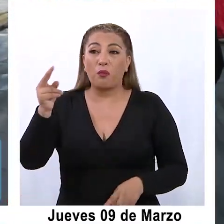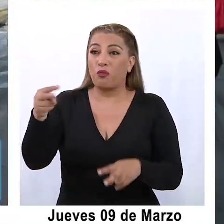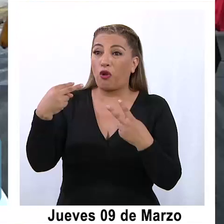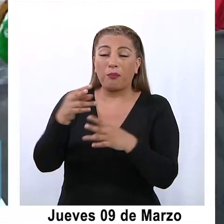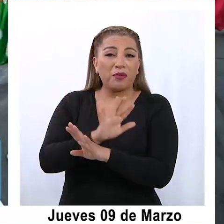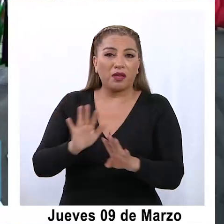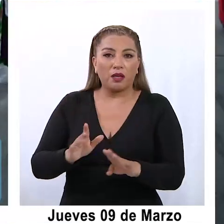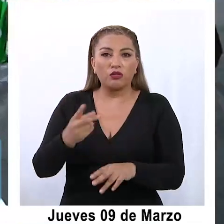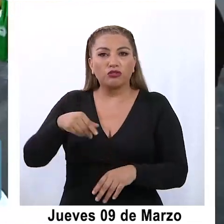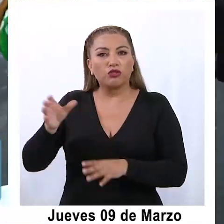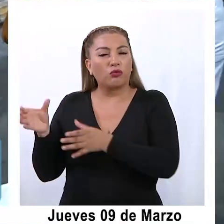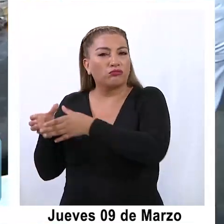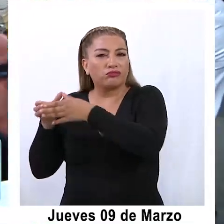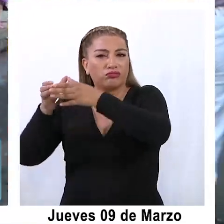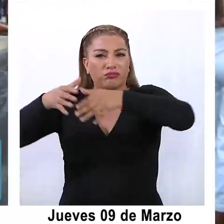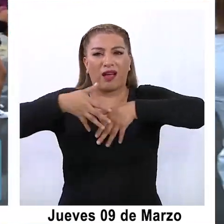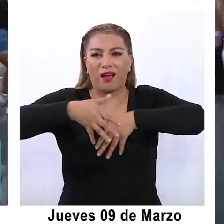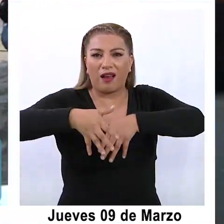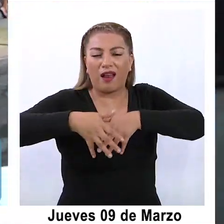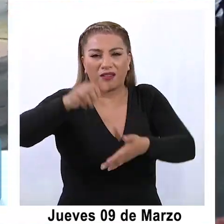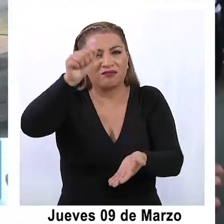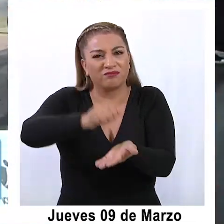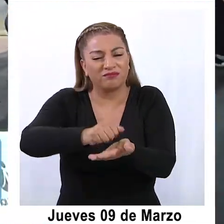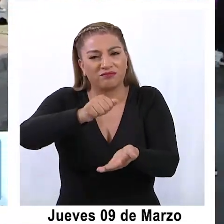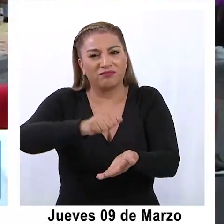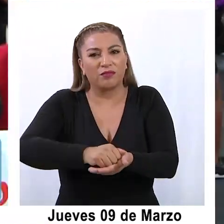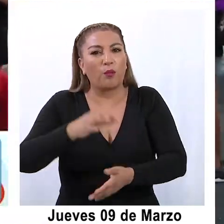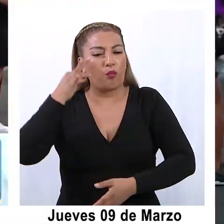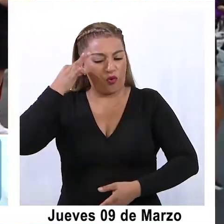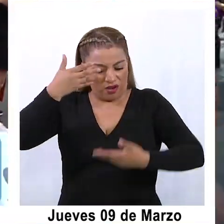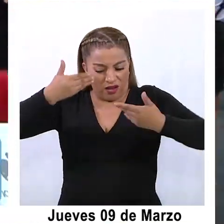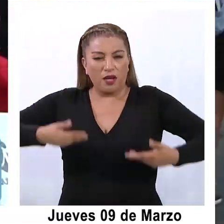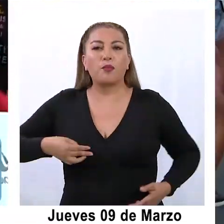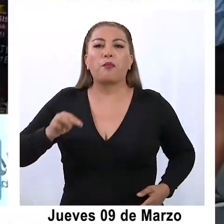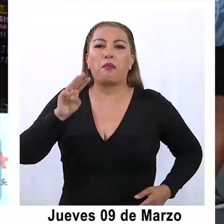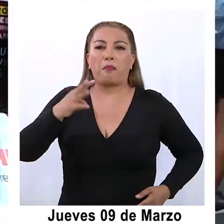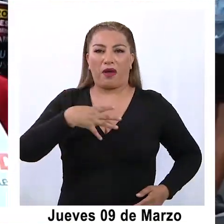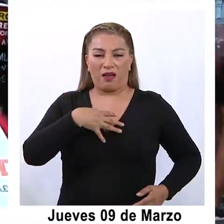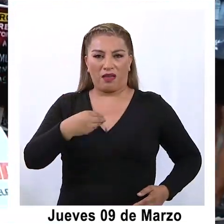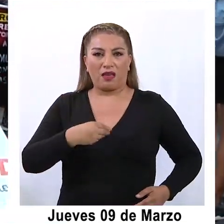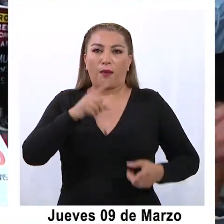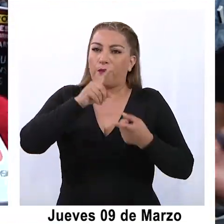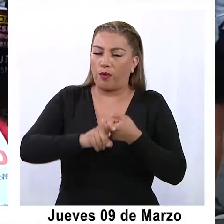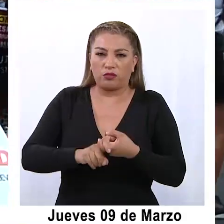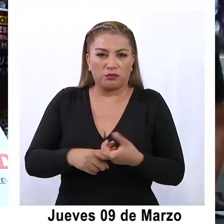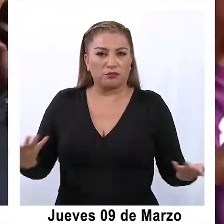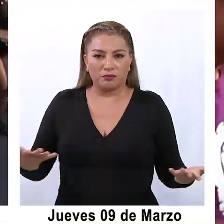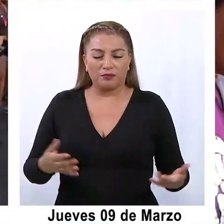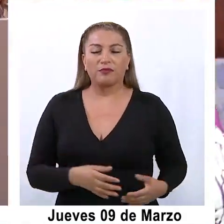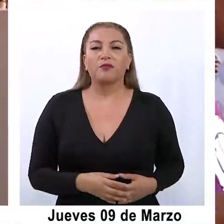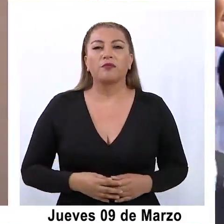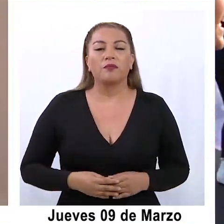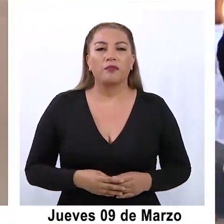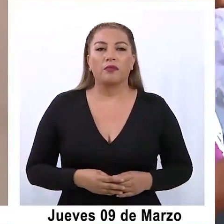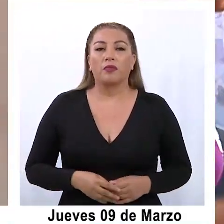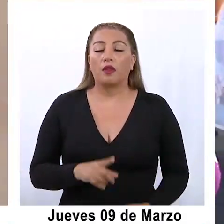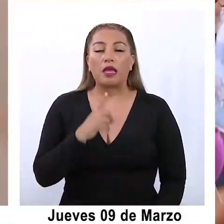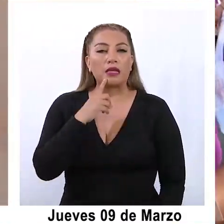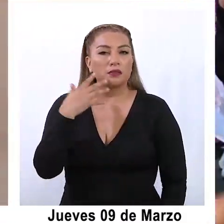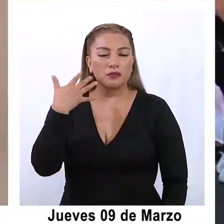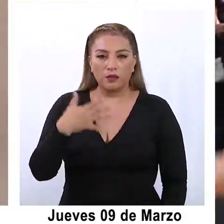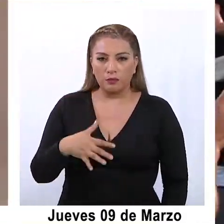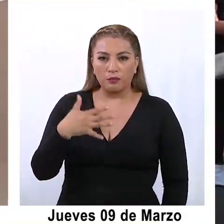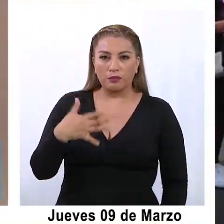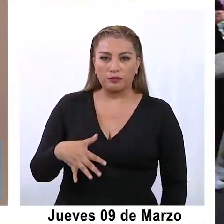ya una vez por todas las calles a manifestarnos como mujer, como madre, como hija, como esposa, como todo. Porque es importante